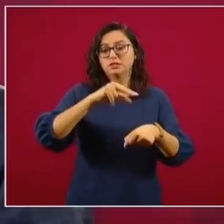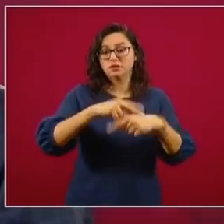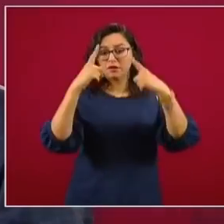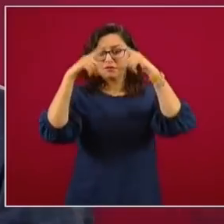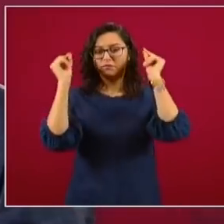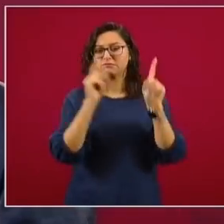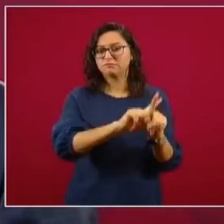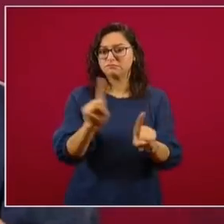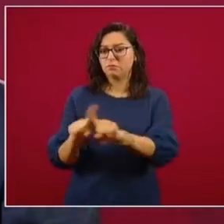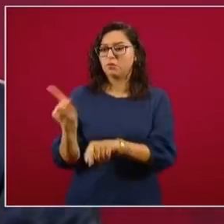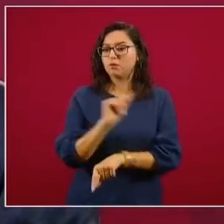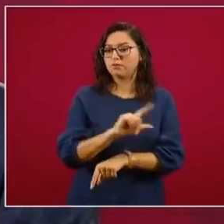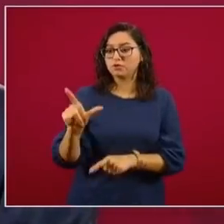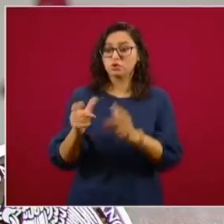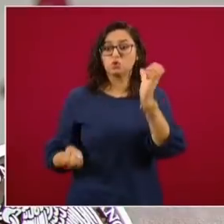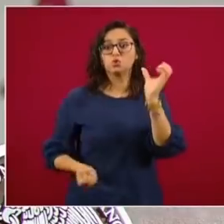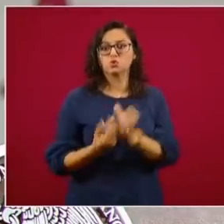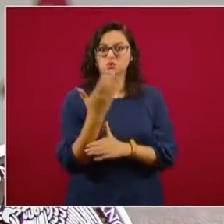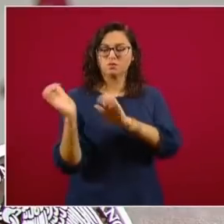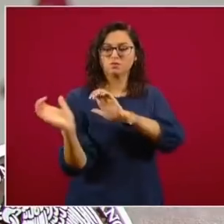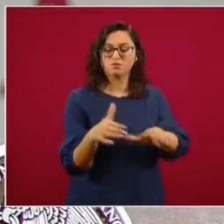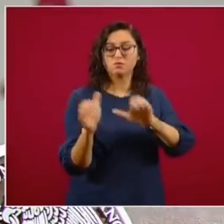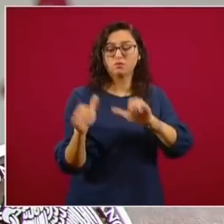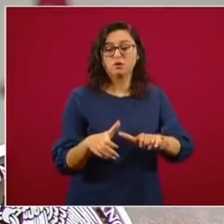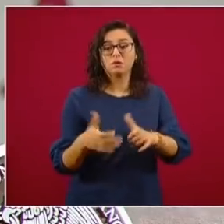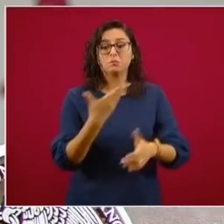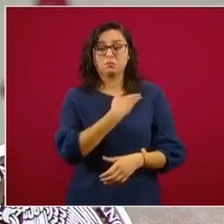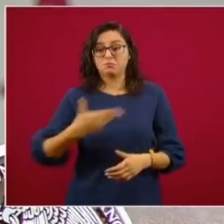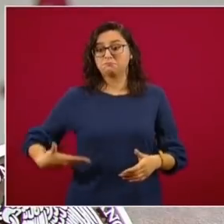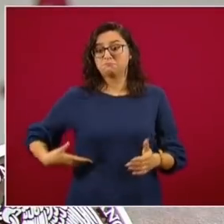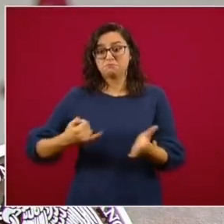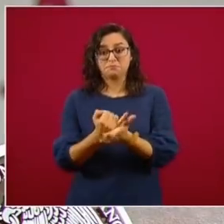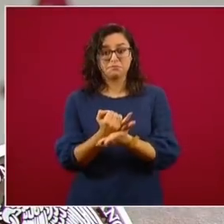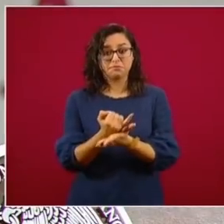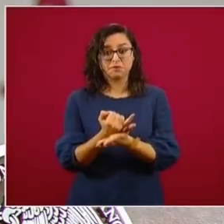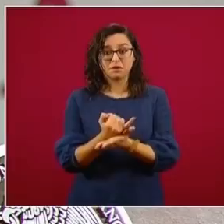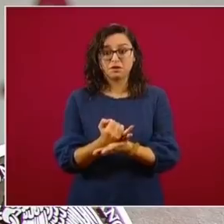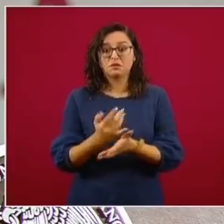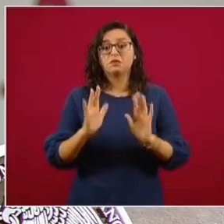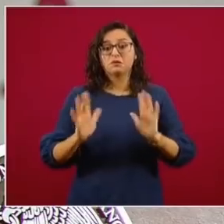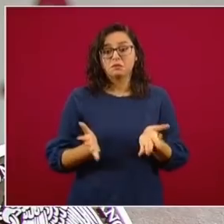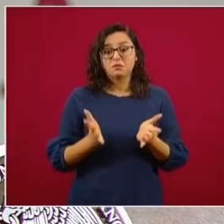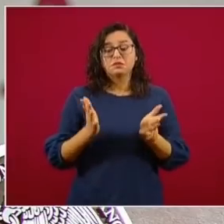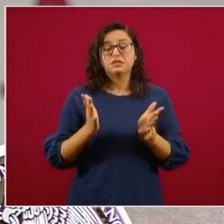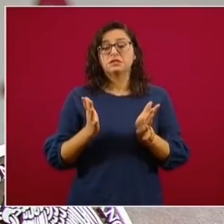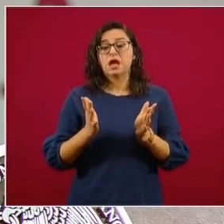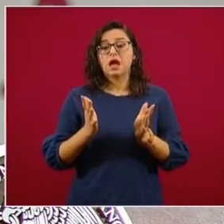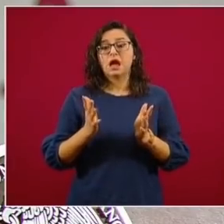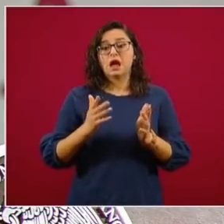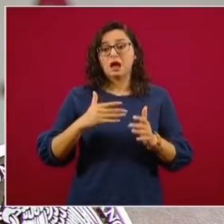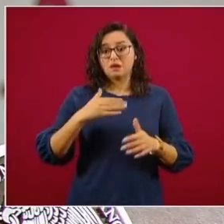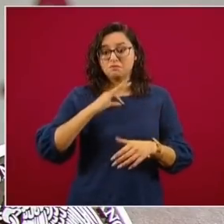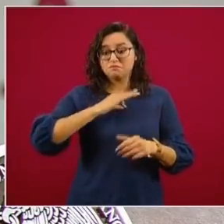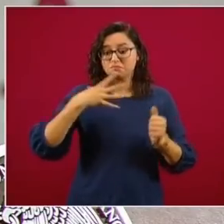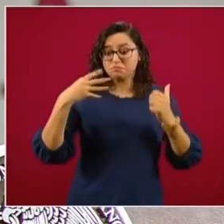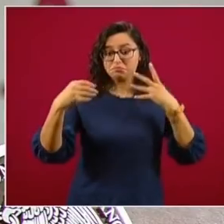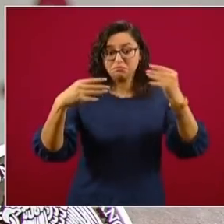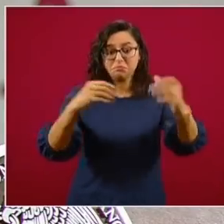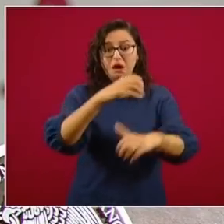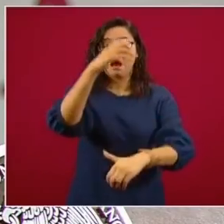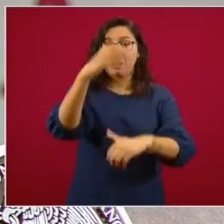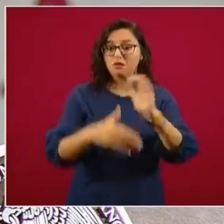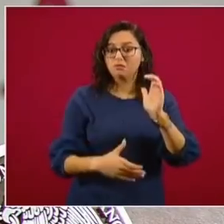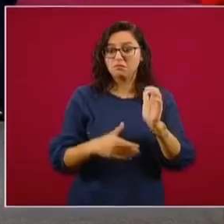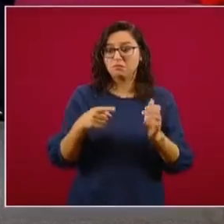sector salud, y lo que el presidente ha decidido es que una vez que se elimine la contingencia del